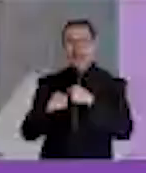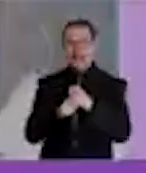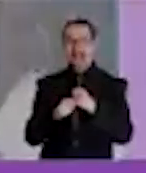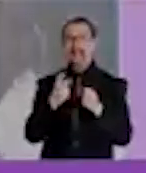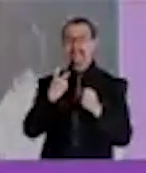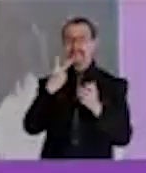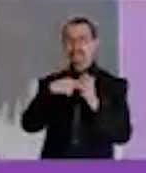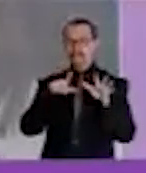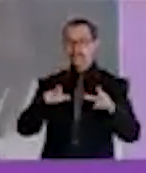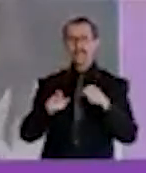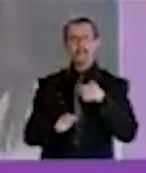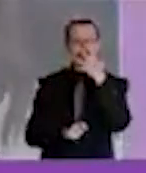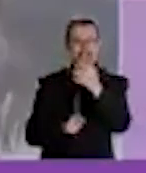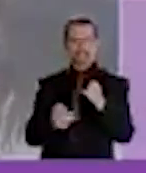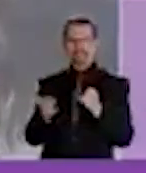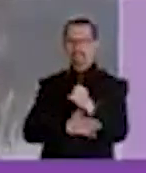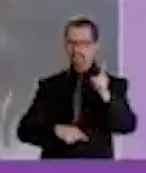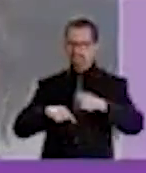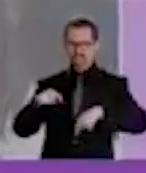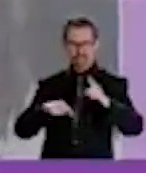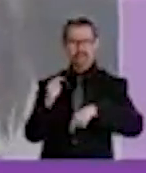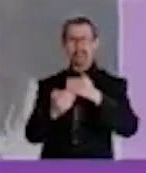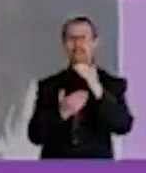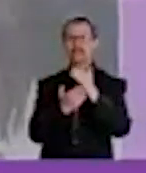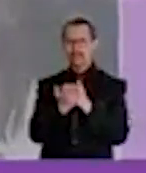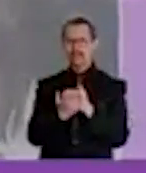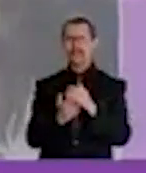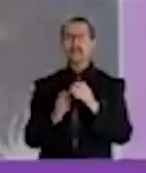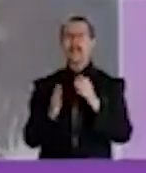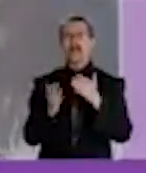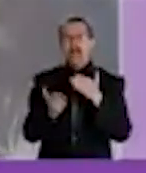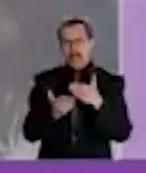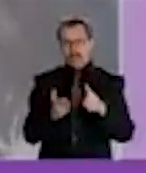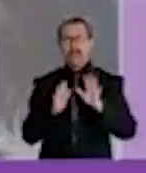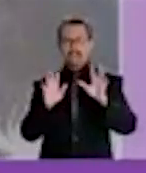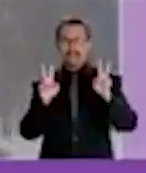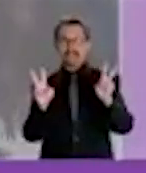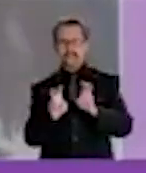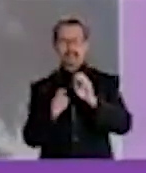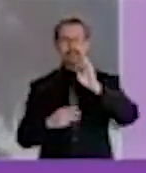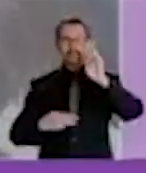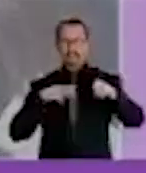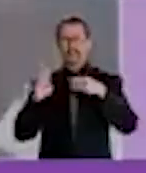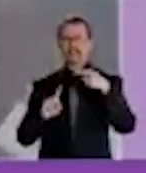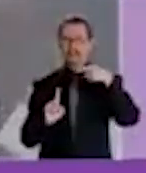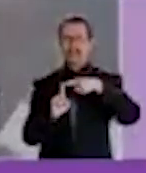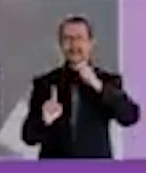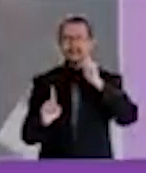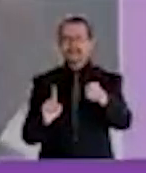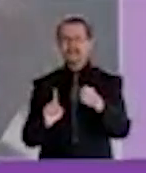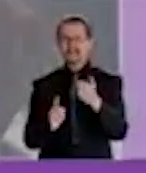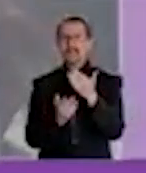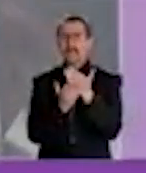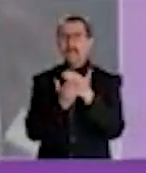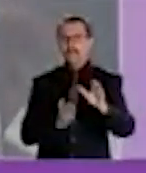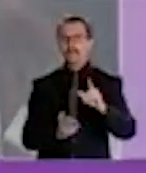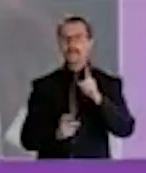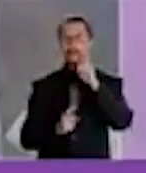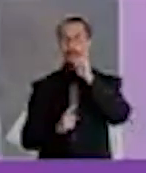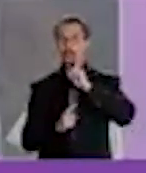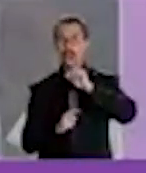porque este es méxico y el mundo y hablando de trata también son muchas mujeres también de otras nacionalidades sobre todo del